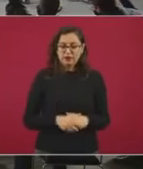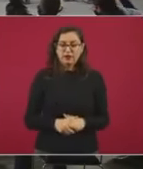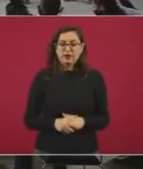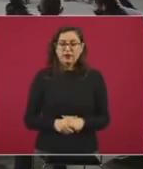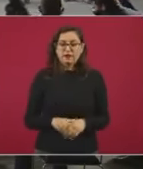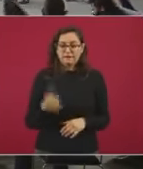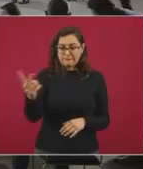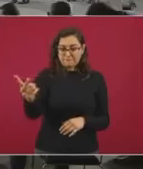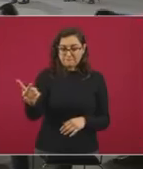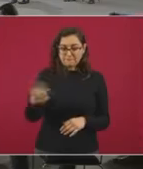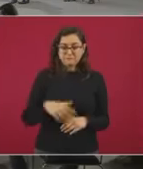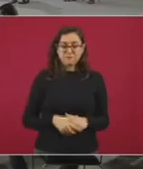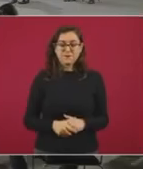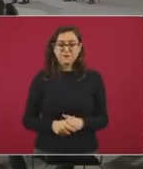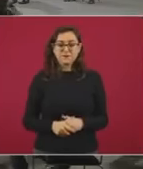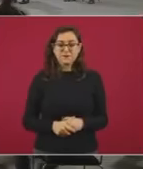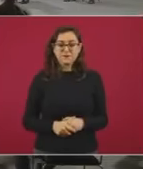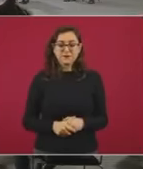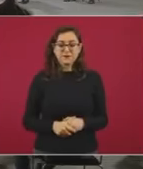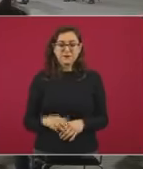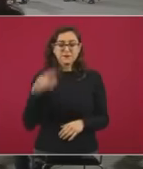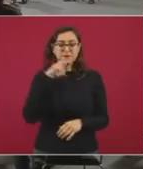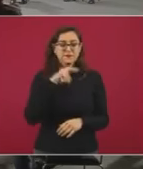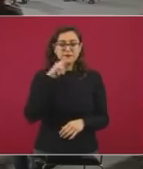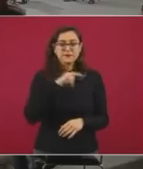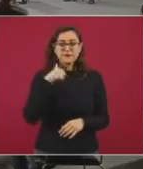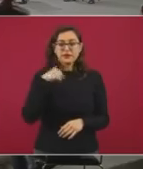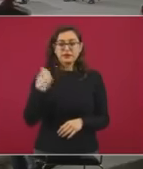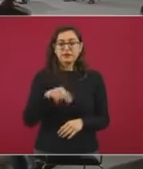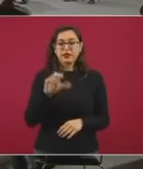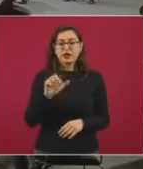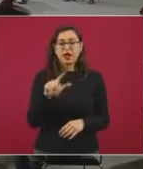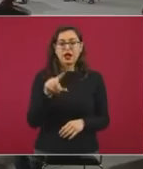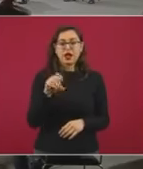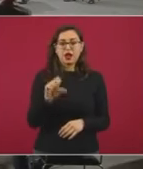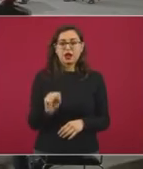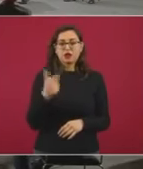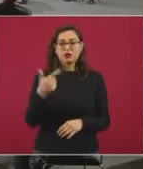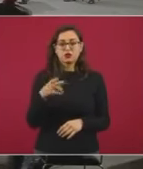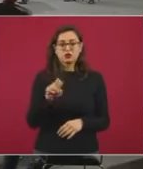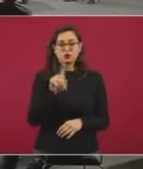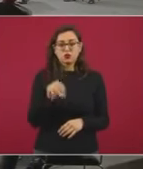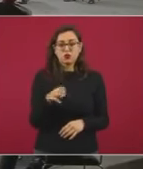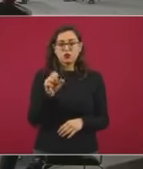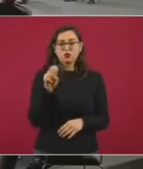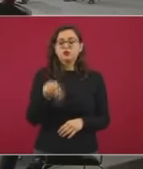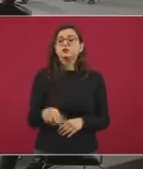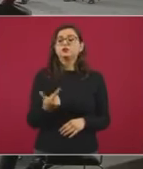Los dos. Rápidamente, presidente. Carlos Guzmán de Eva Noticias. Retomando el tema inicial de